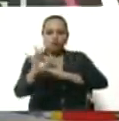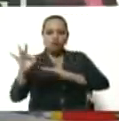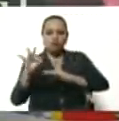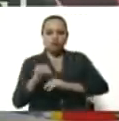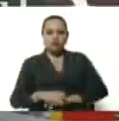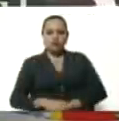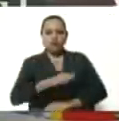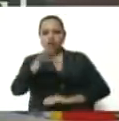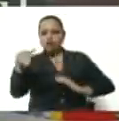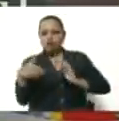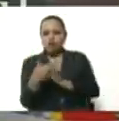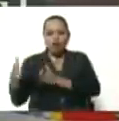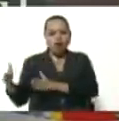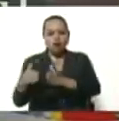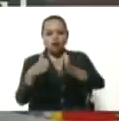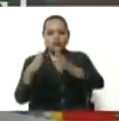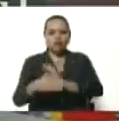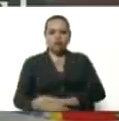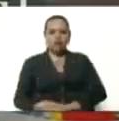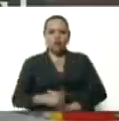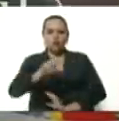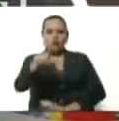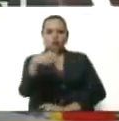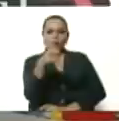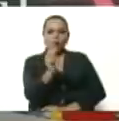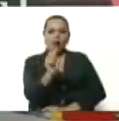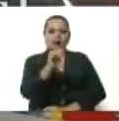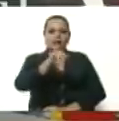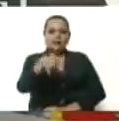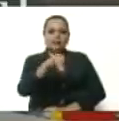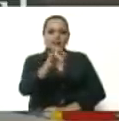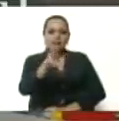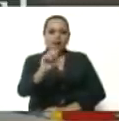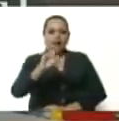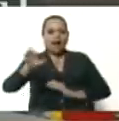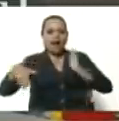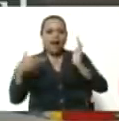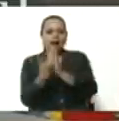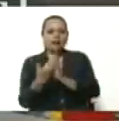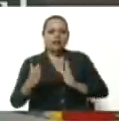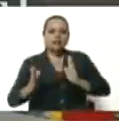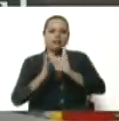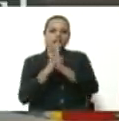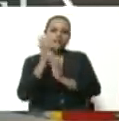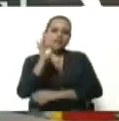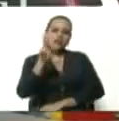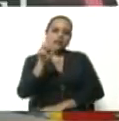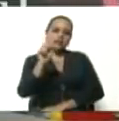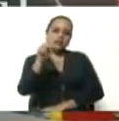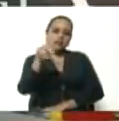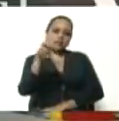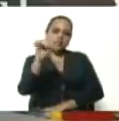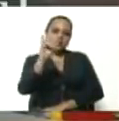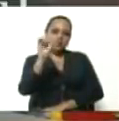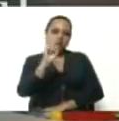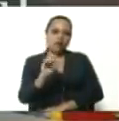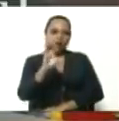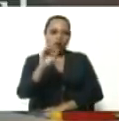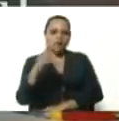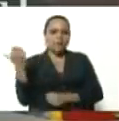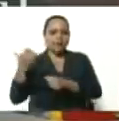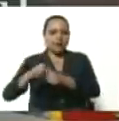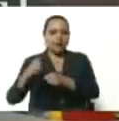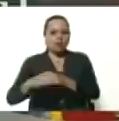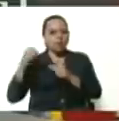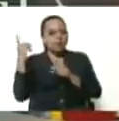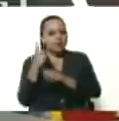y toda la ruta Guajira hasta San Francisco y Maracaibo. Bueno, hay que seguir